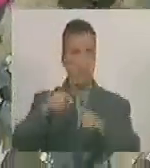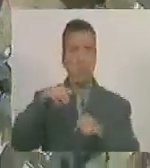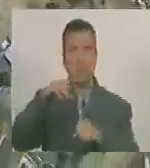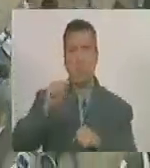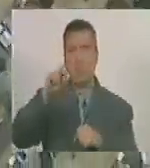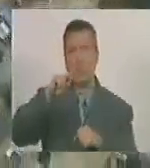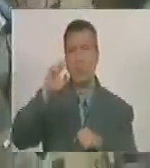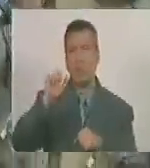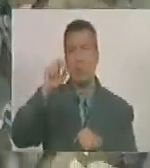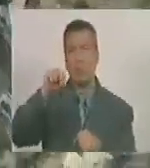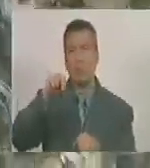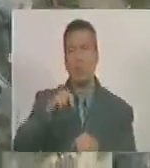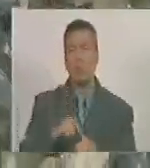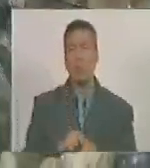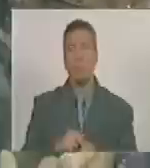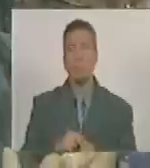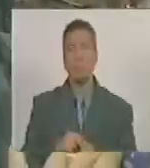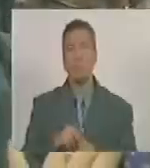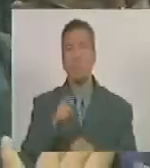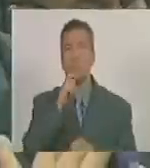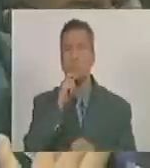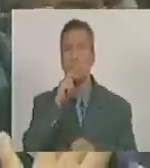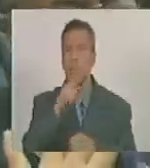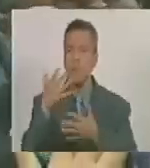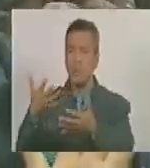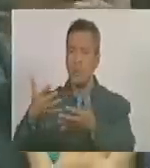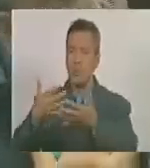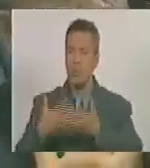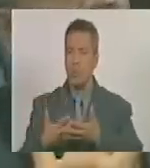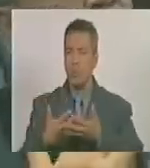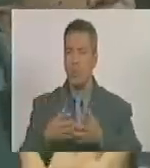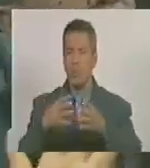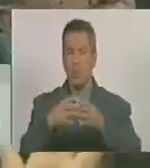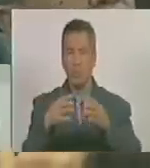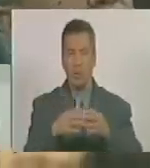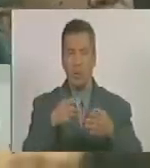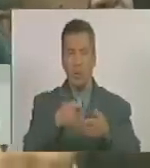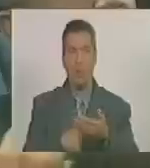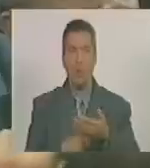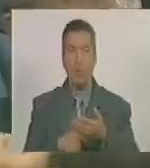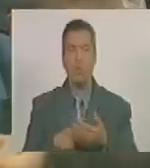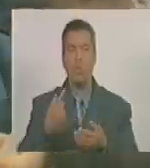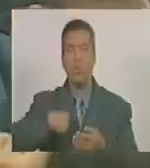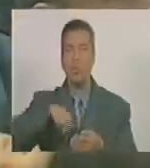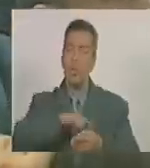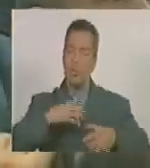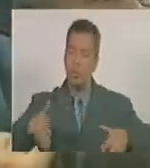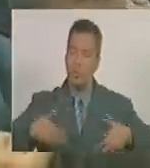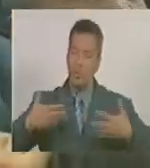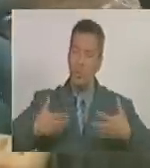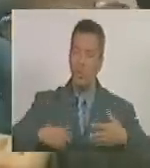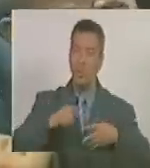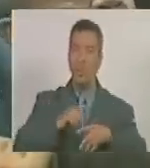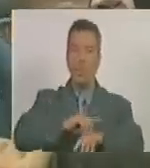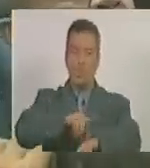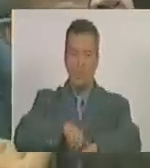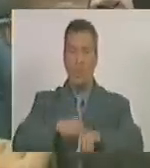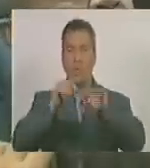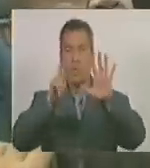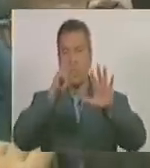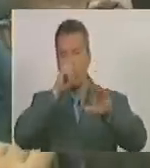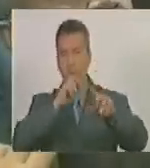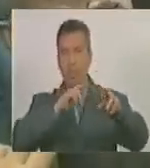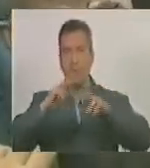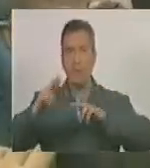da Rosa Vázquez, quien recibió las credenciales, motivo de nuestra alegría después de 7 años de